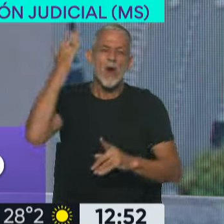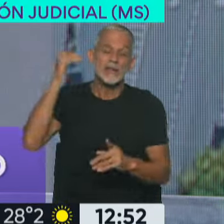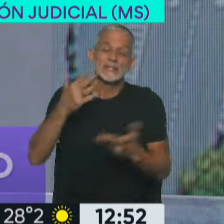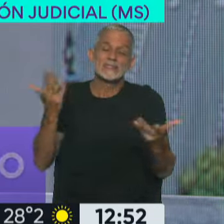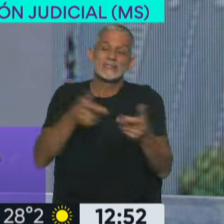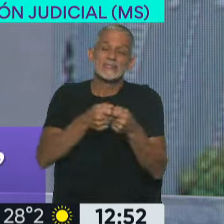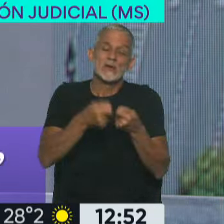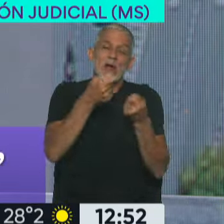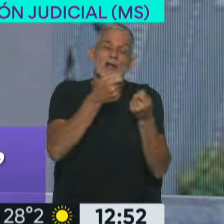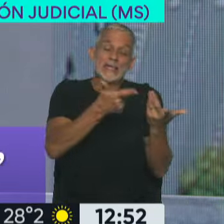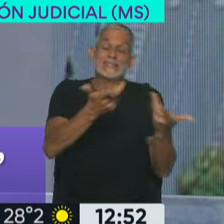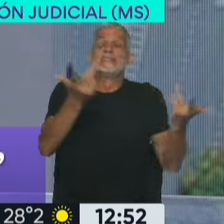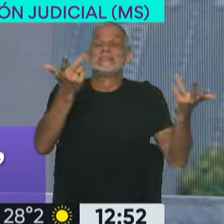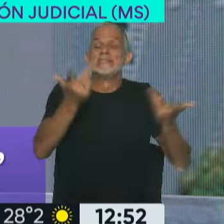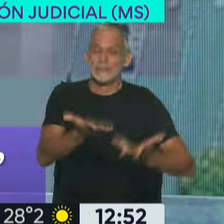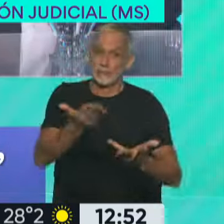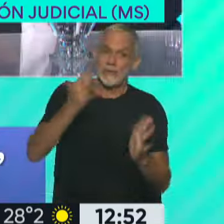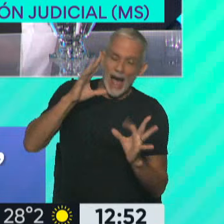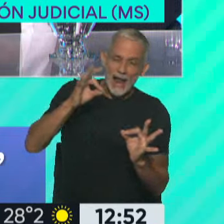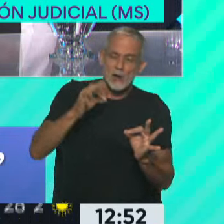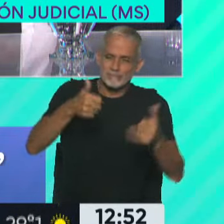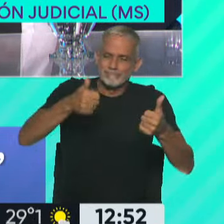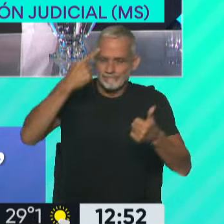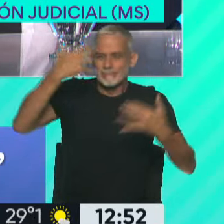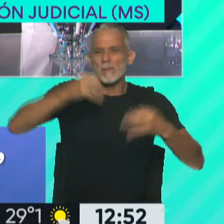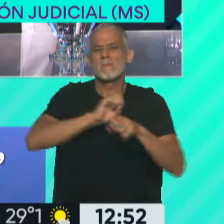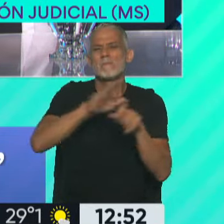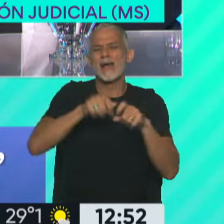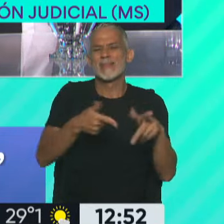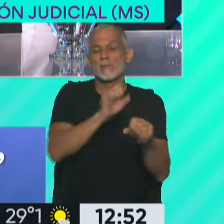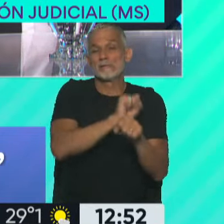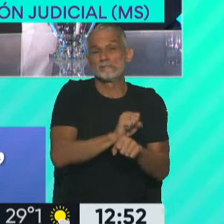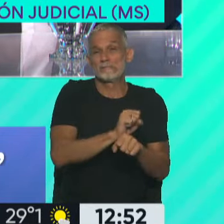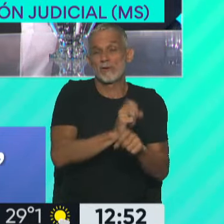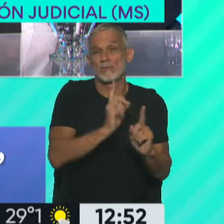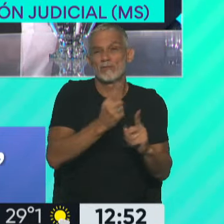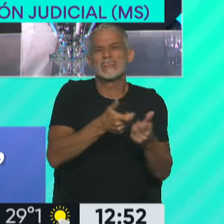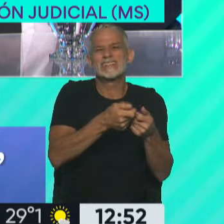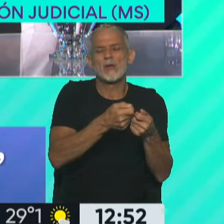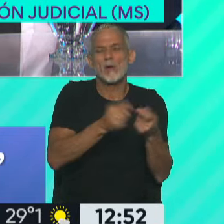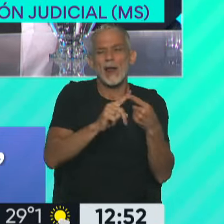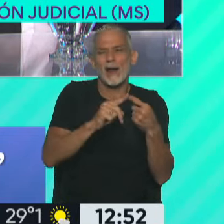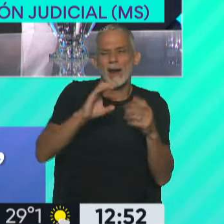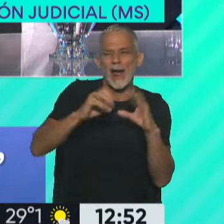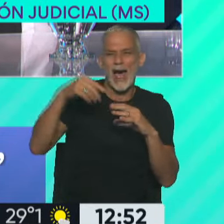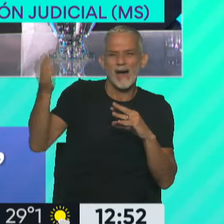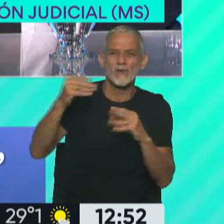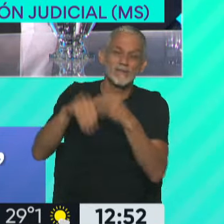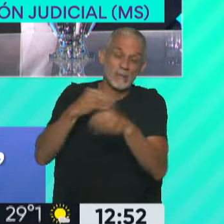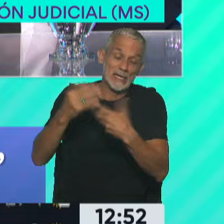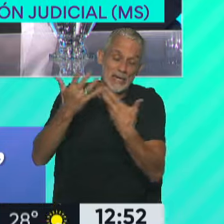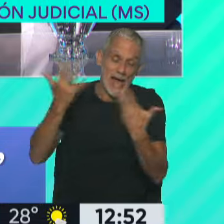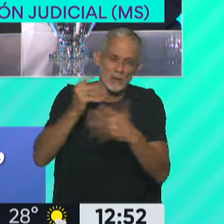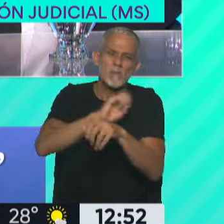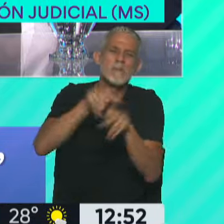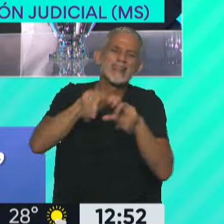medida objetable, pero tenía algún rasgo de racionalidad que los presos tengan celulares para poder comunicarse con sus familias en